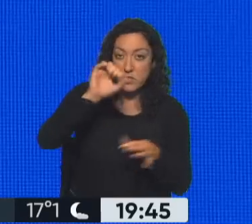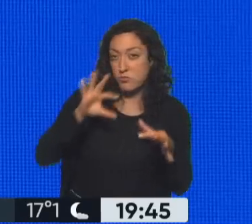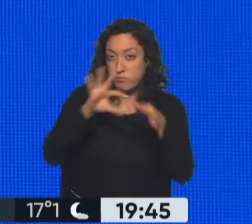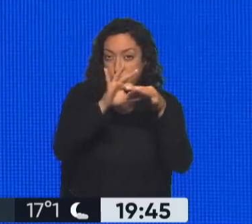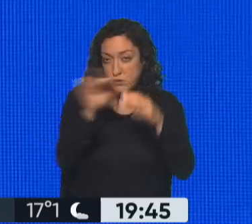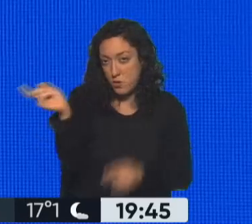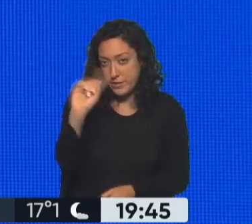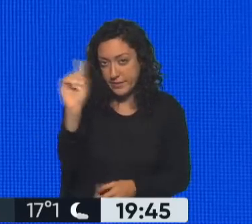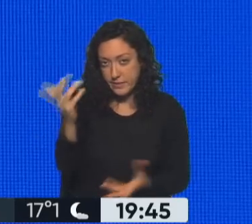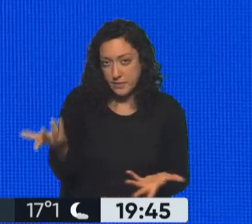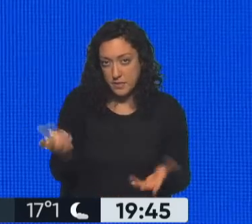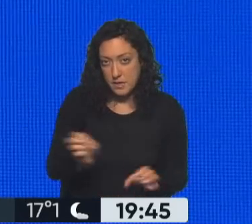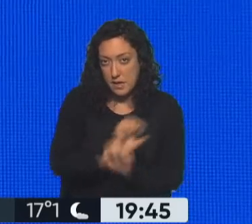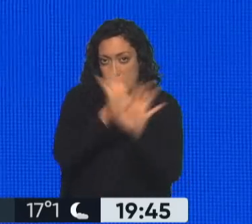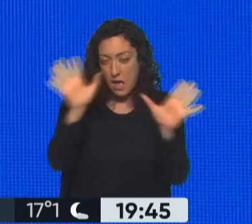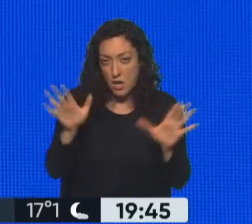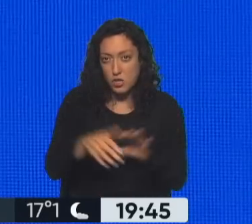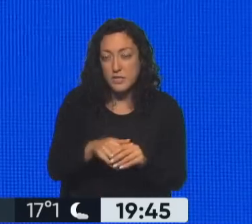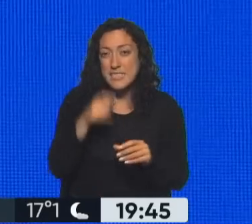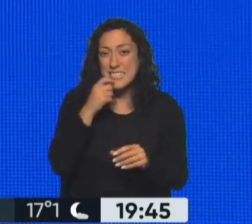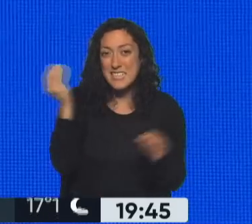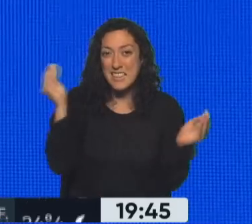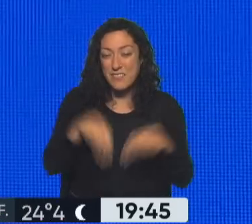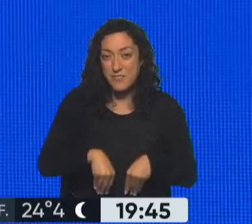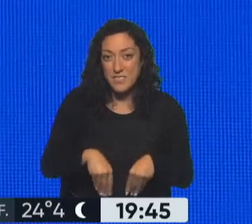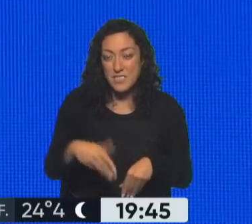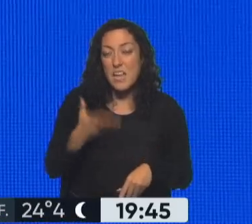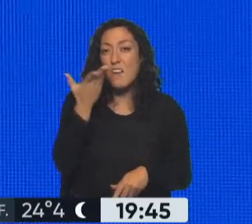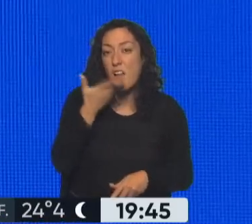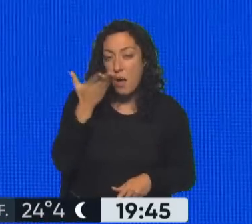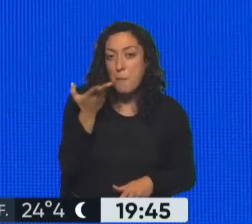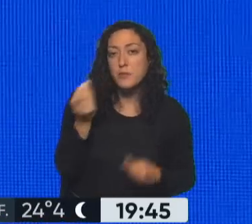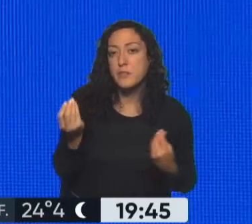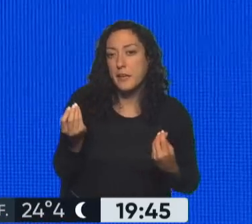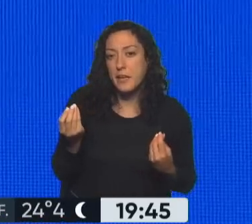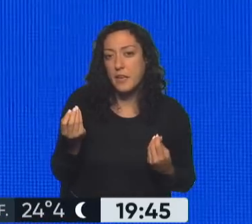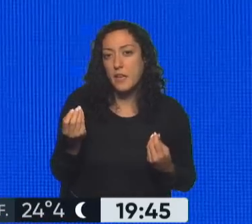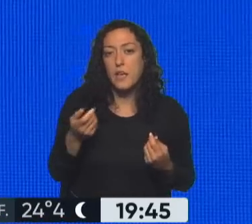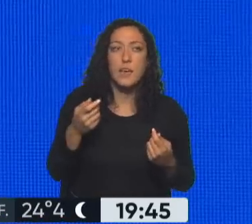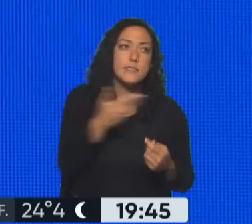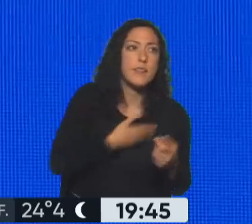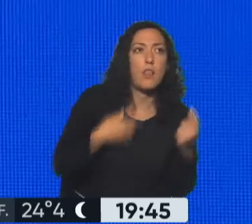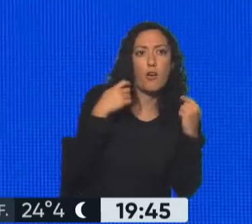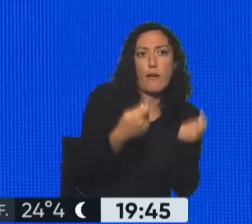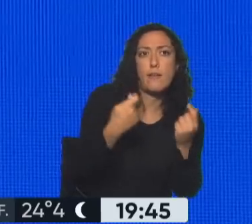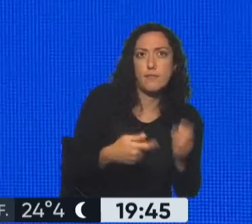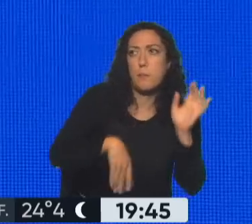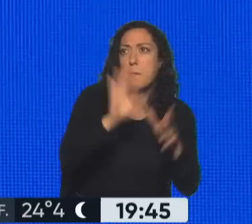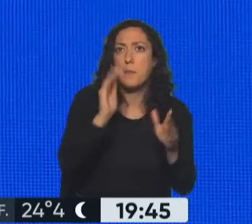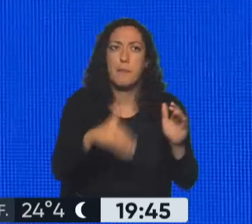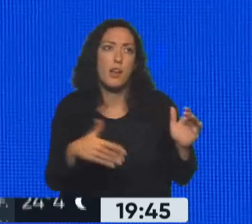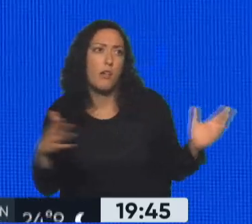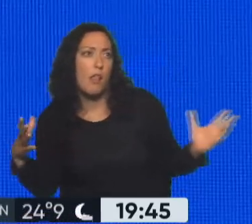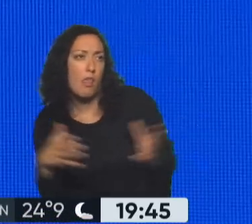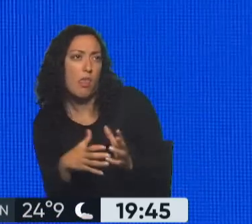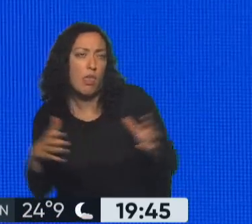Además, si hablamos de déficit fiscal, porque normalmente cuando se habla de déficit fiscal empieza en lo que gasta el Estado, que el Estado gasta más, que gasta menos, que esto, que el